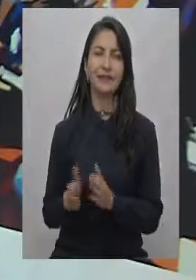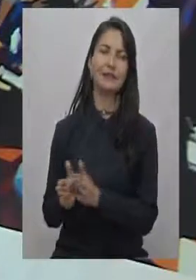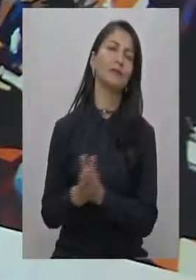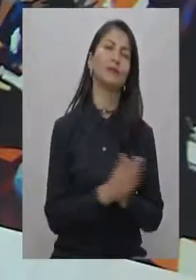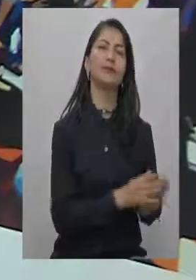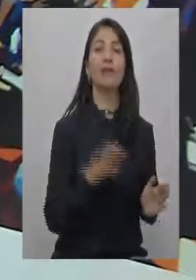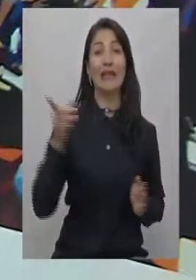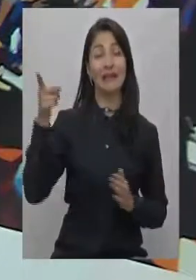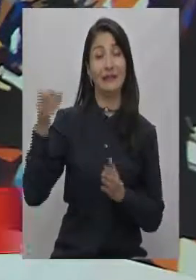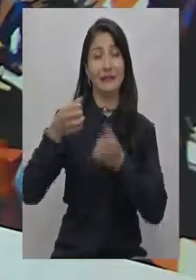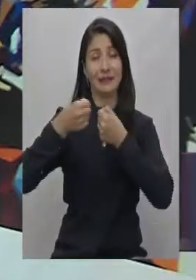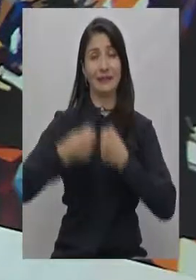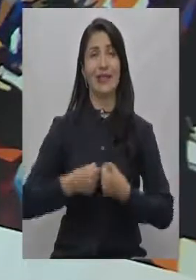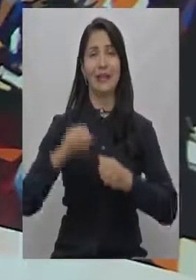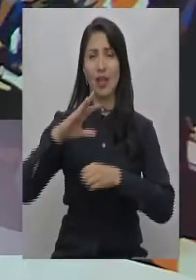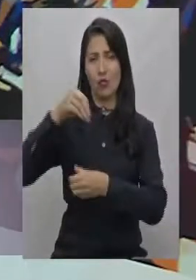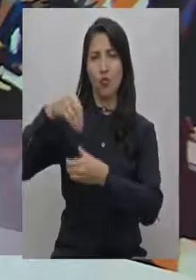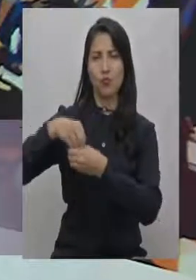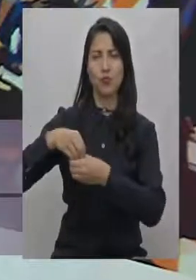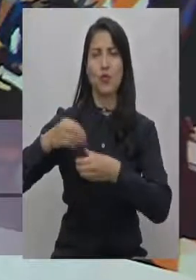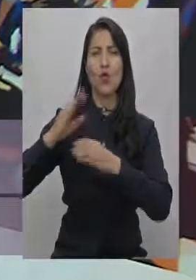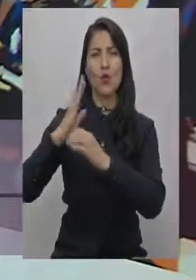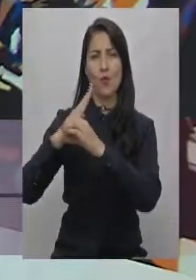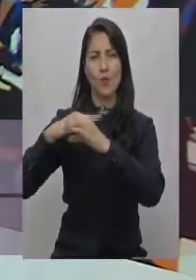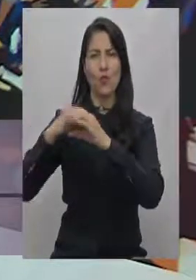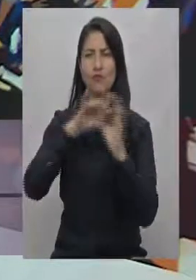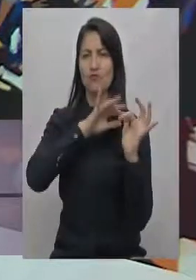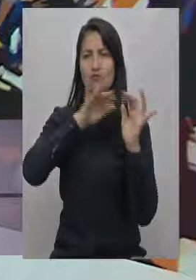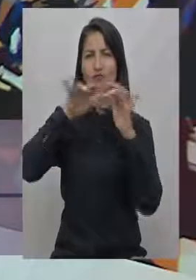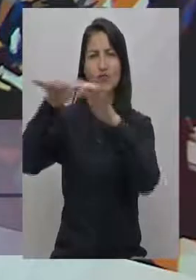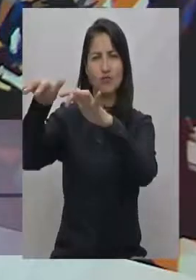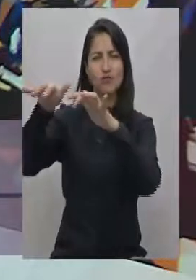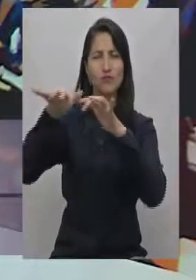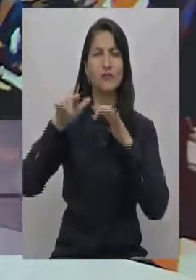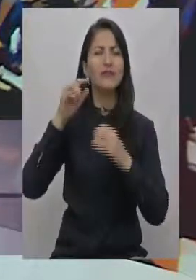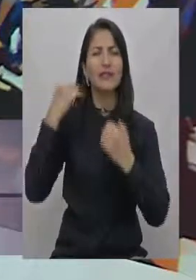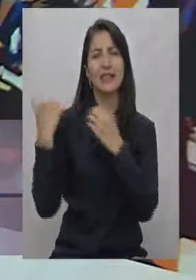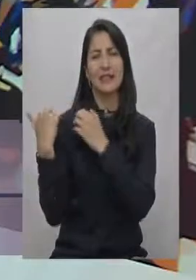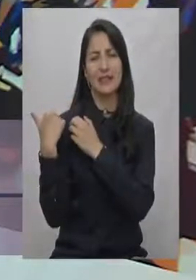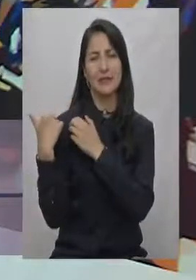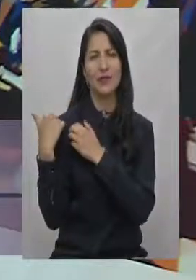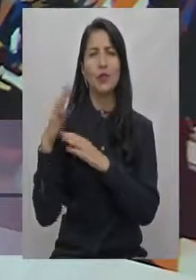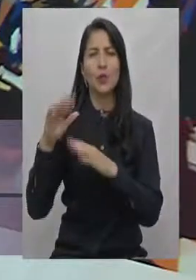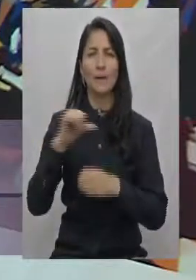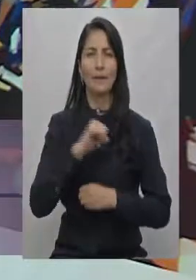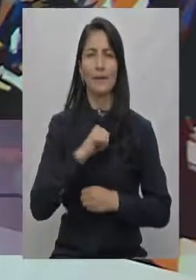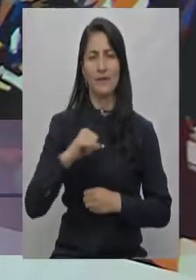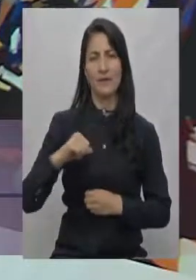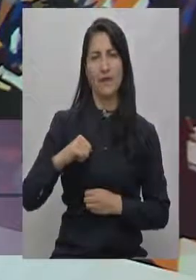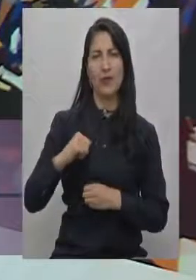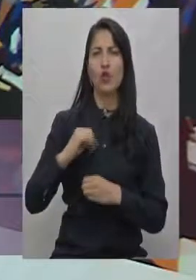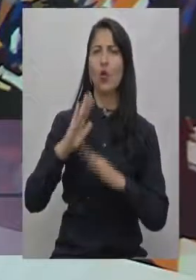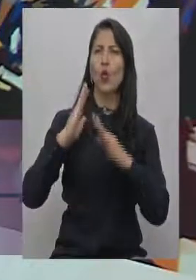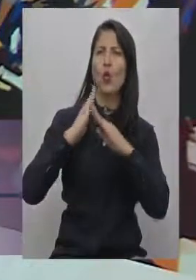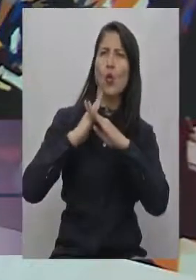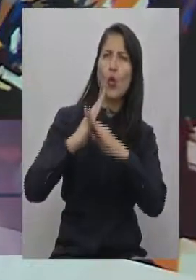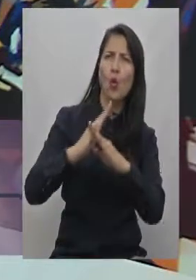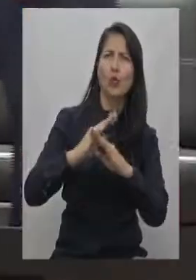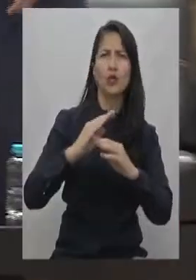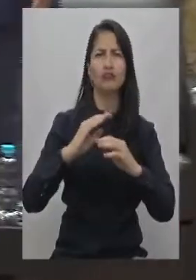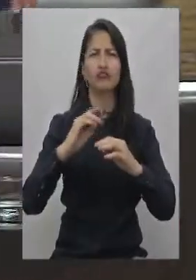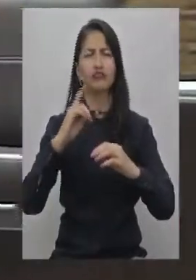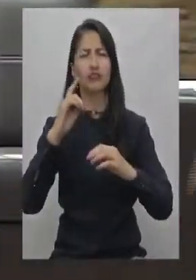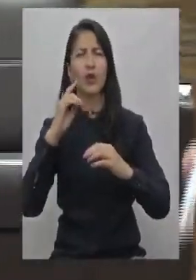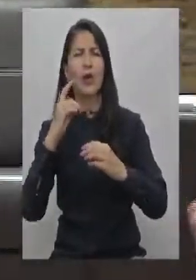En la sede de la Procuraduría General de la Nación se realizó la cumbre empresarial Responsabilidad del Sector Privado en la Lucha contra la Corrupción,